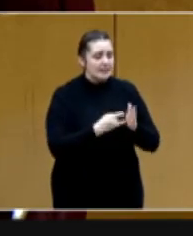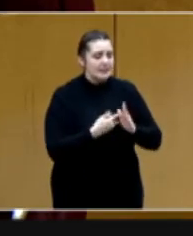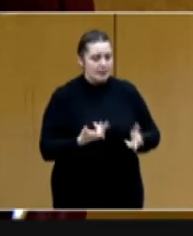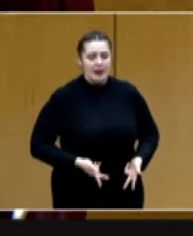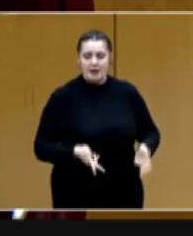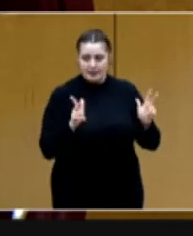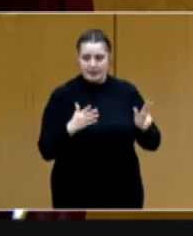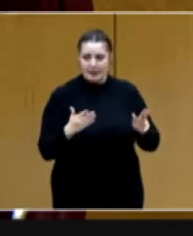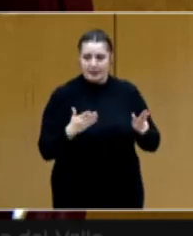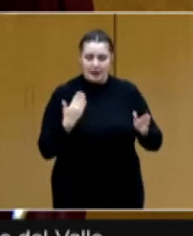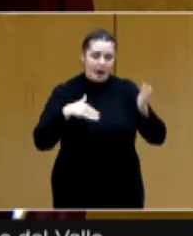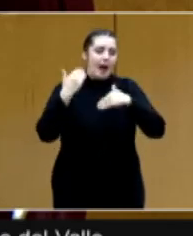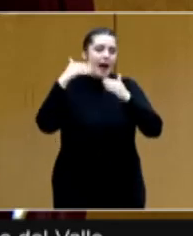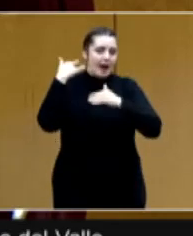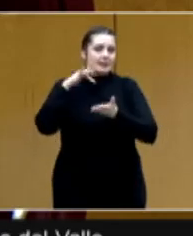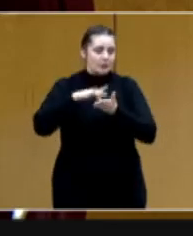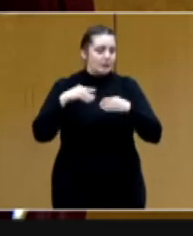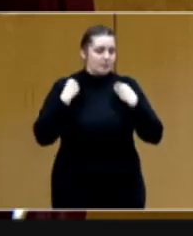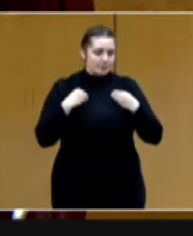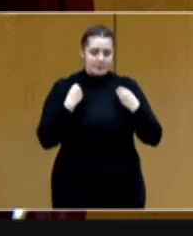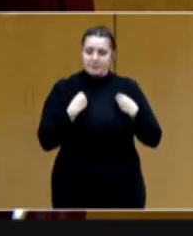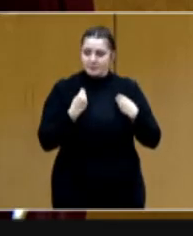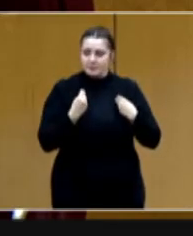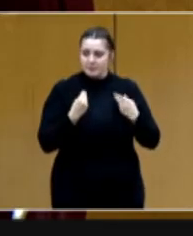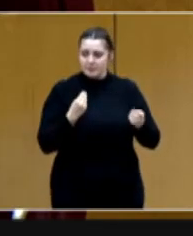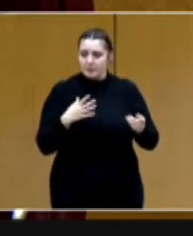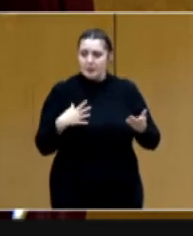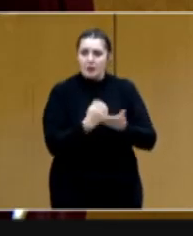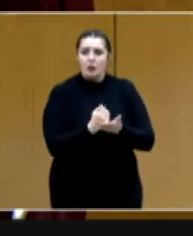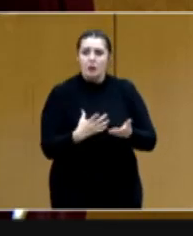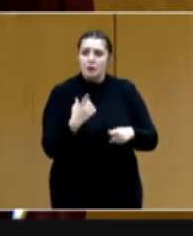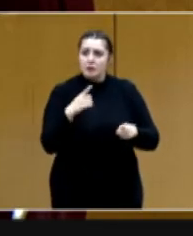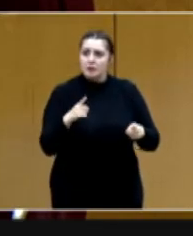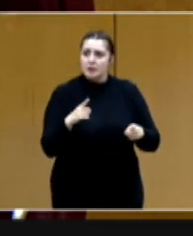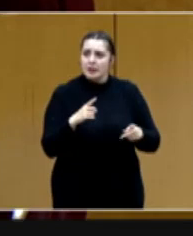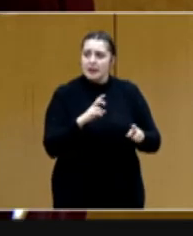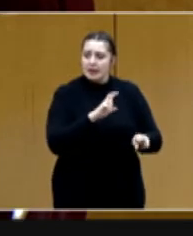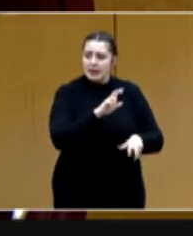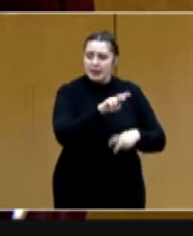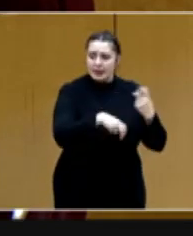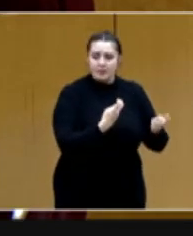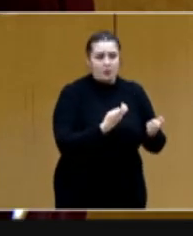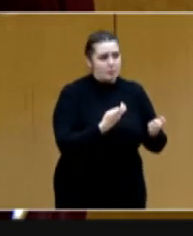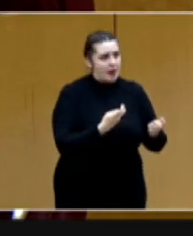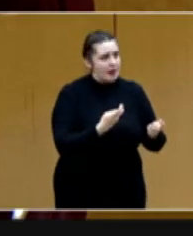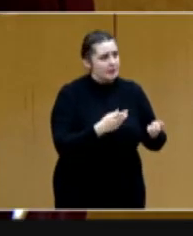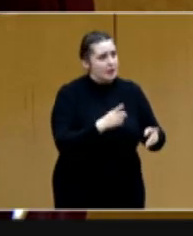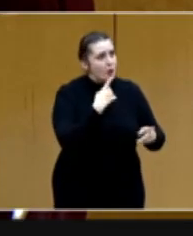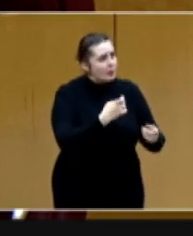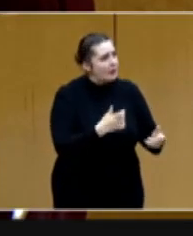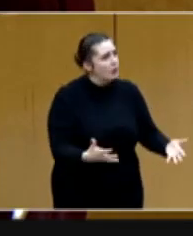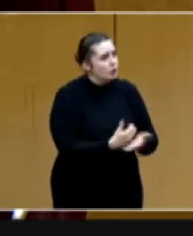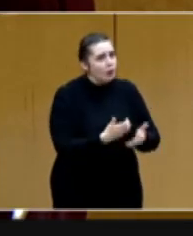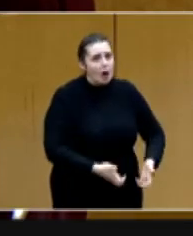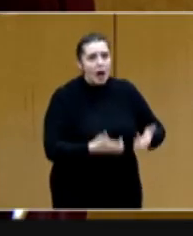antaño los ciudadanos de Ayala pues lo hemos perdido no todo el mundo gana con la reformas y las compilaciones y los nuevos códigos Pero la pregunta